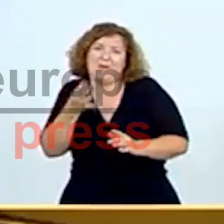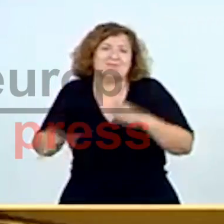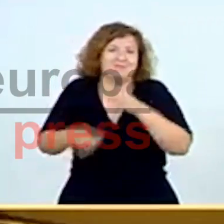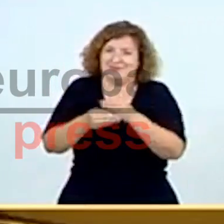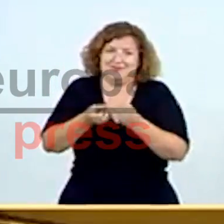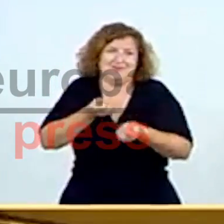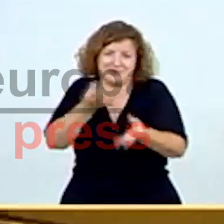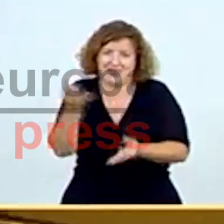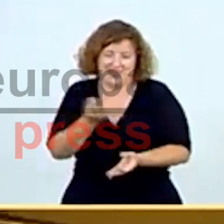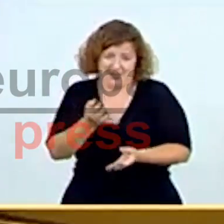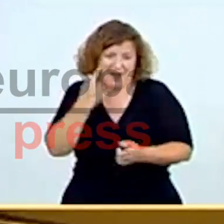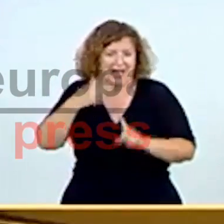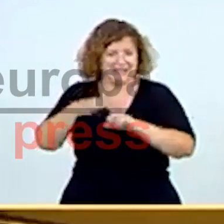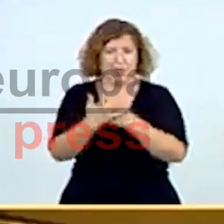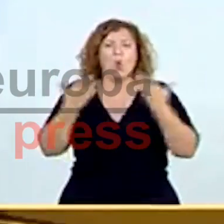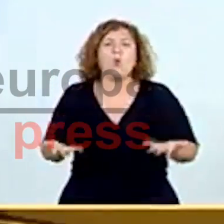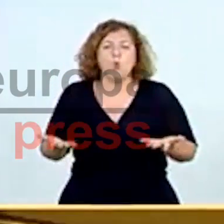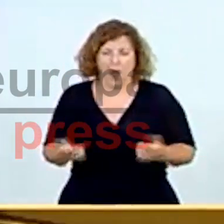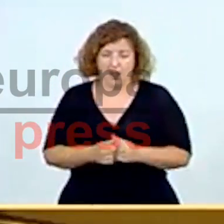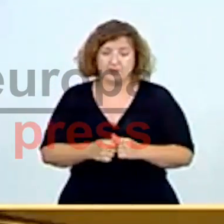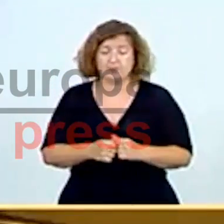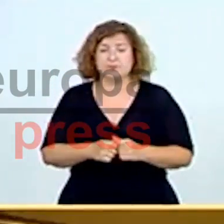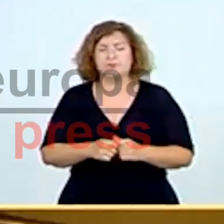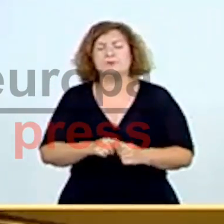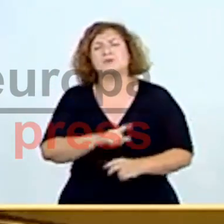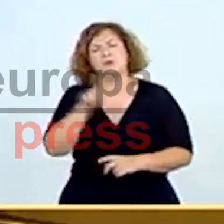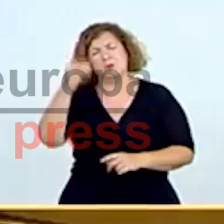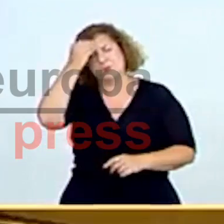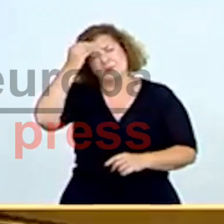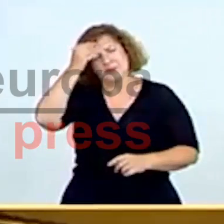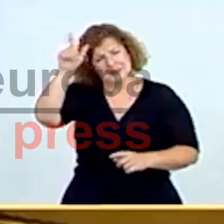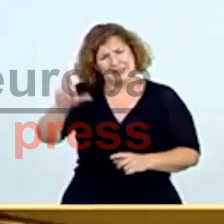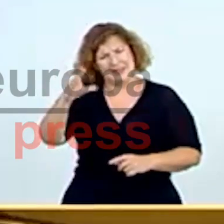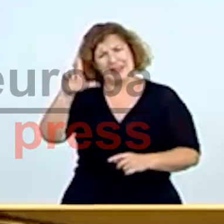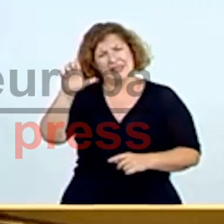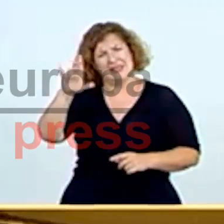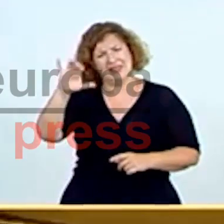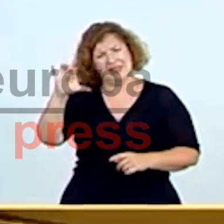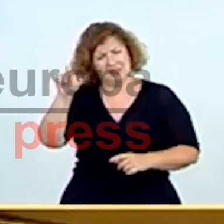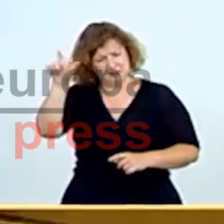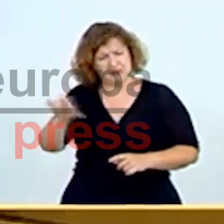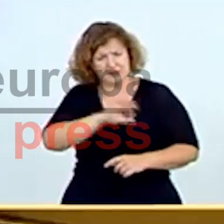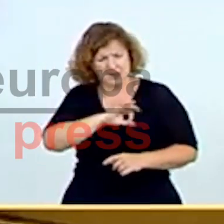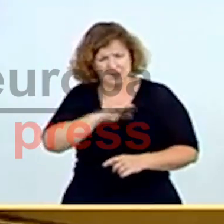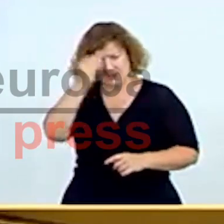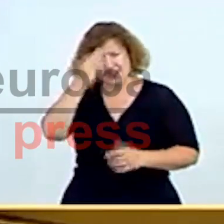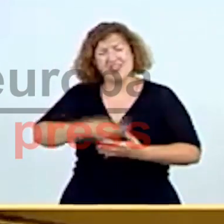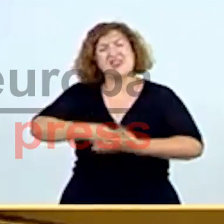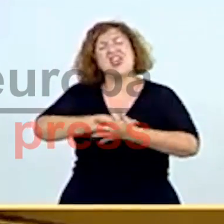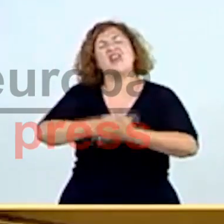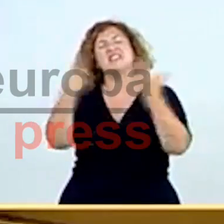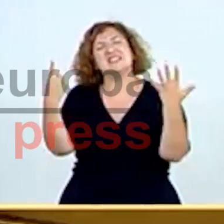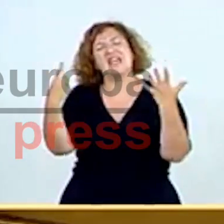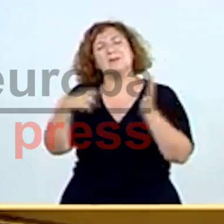contextualizar dónde nos encontramos. Y, en segundo lugar, ¿le parece a usted, señor Clerier, que poner a disposición de las comunidades autónomas